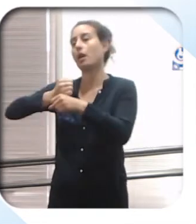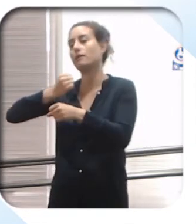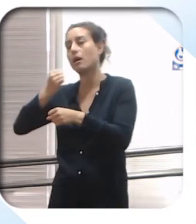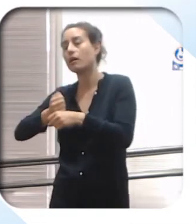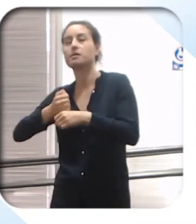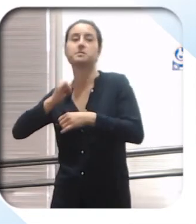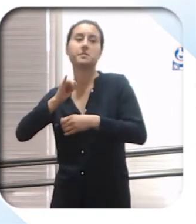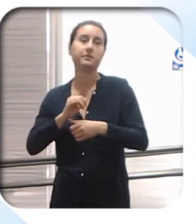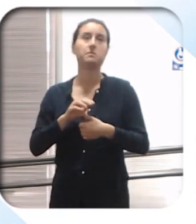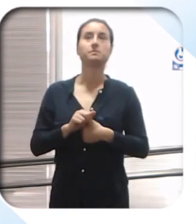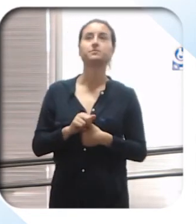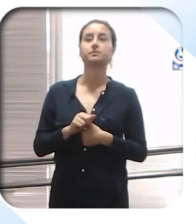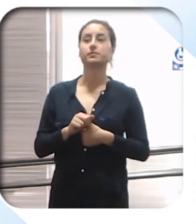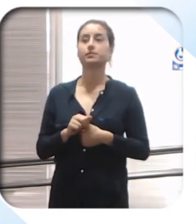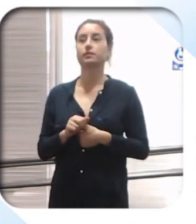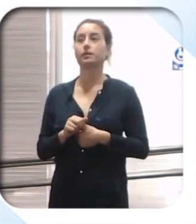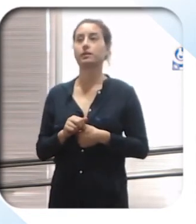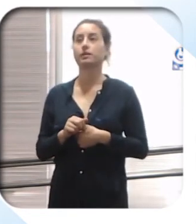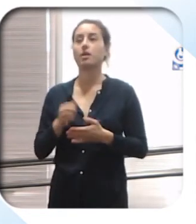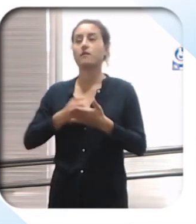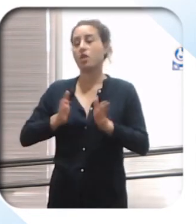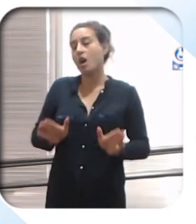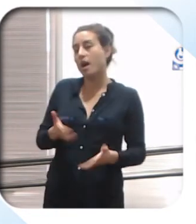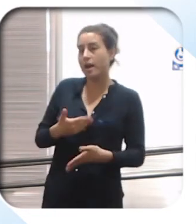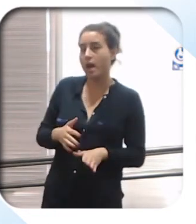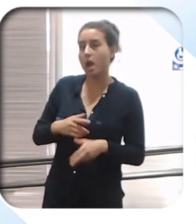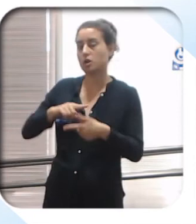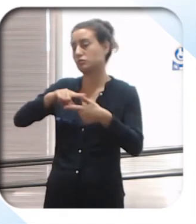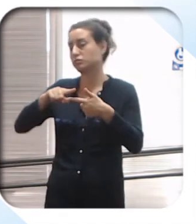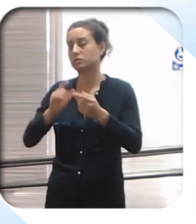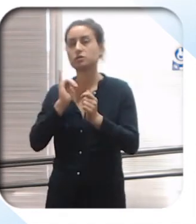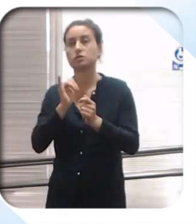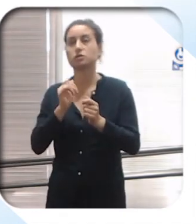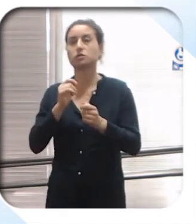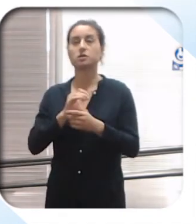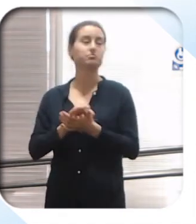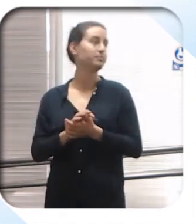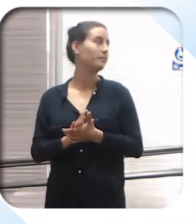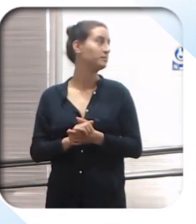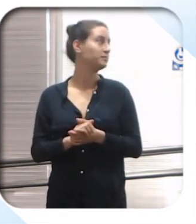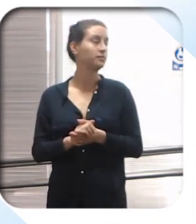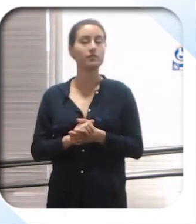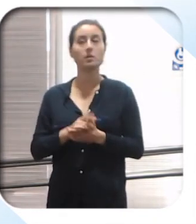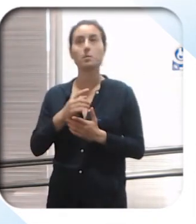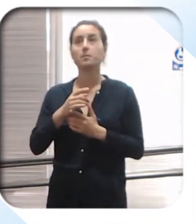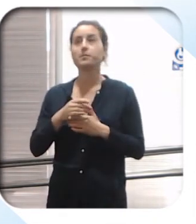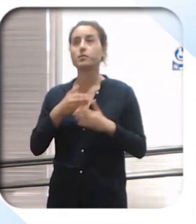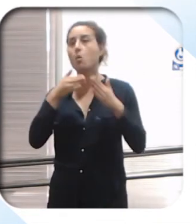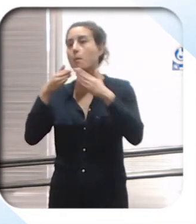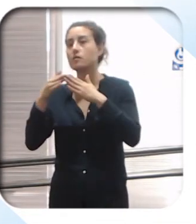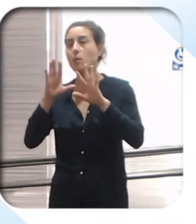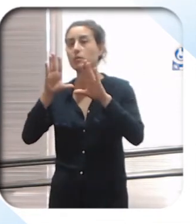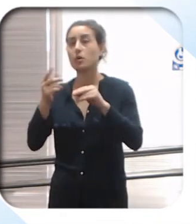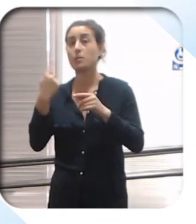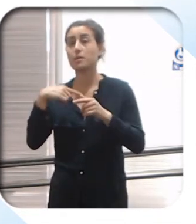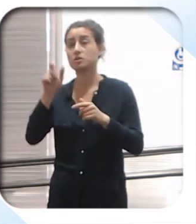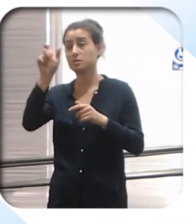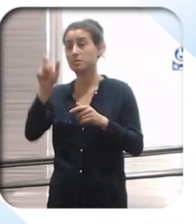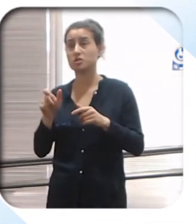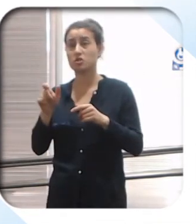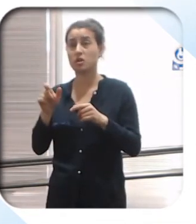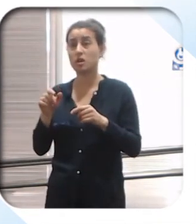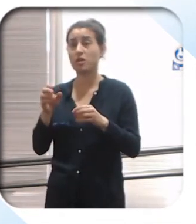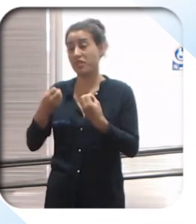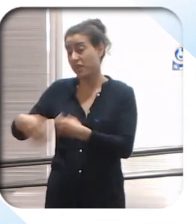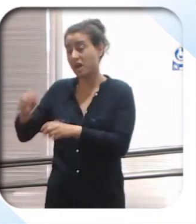Trabajamos, definimos lo que es género, todo eso, los estereotipos, cuestionamos todo, pero si alguien tiene que dejar